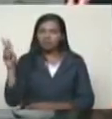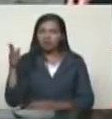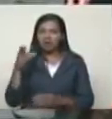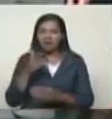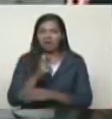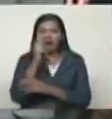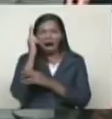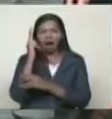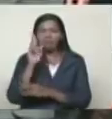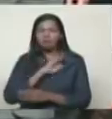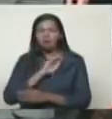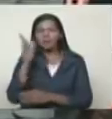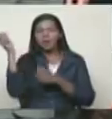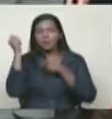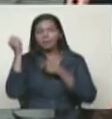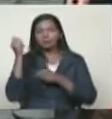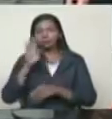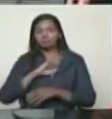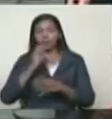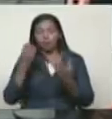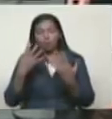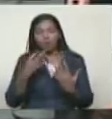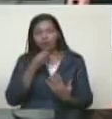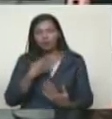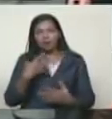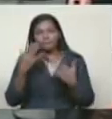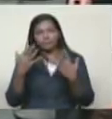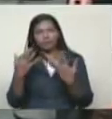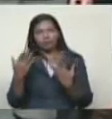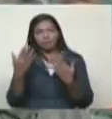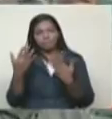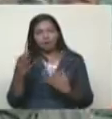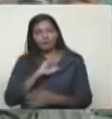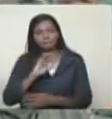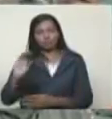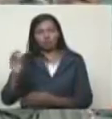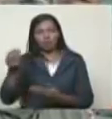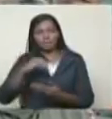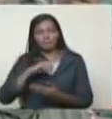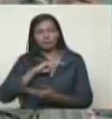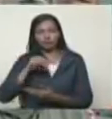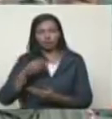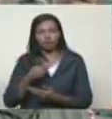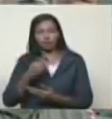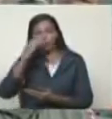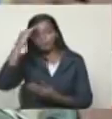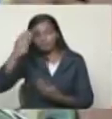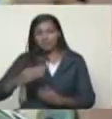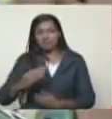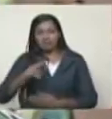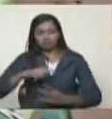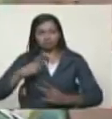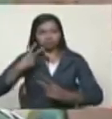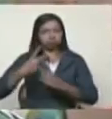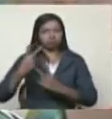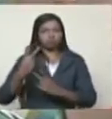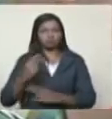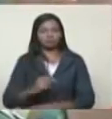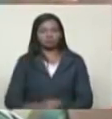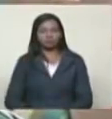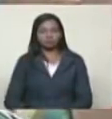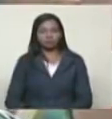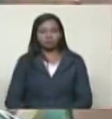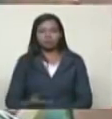de la República están en buenas manos. Están en manos patriotas, están en manos de militares valientes que